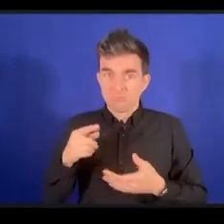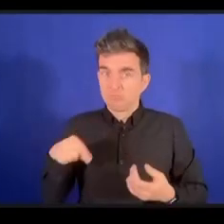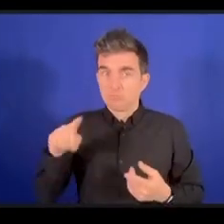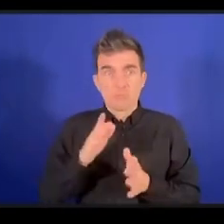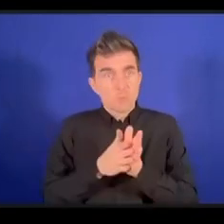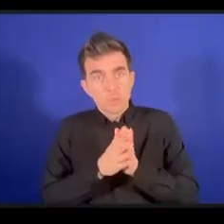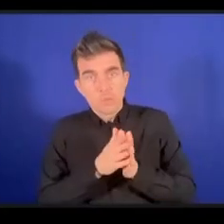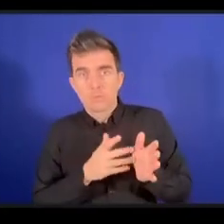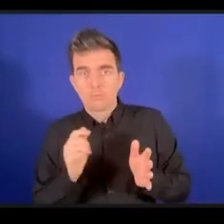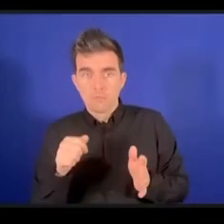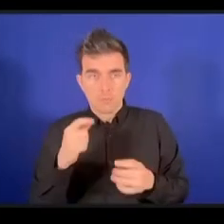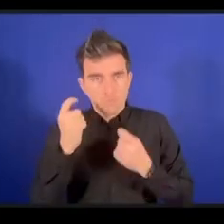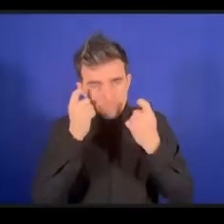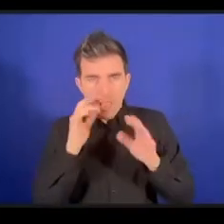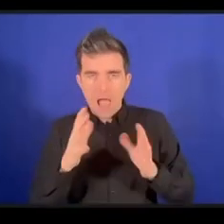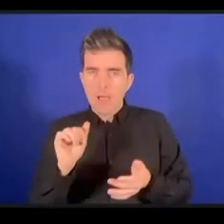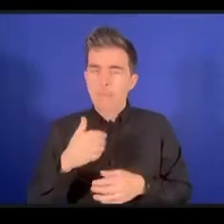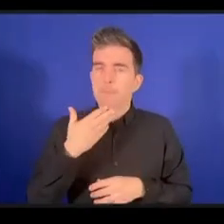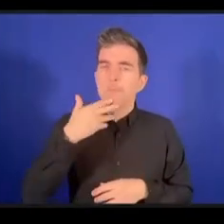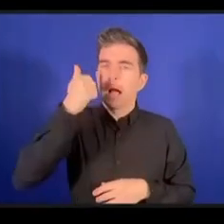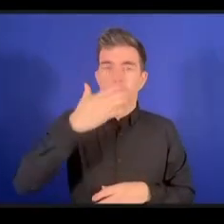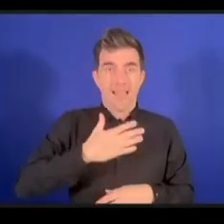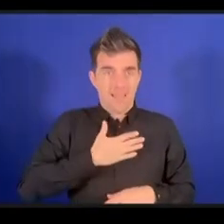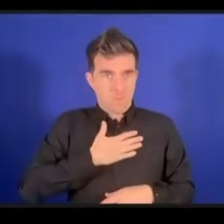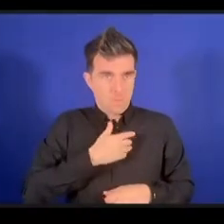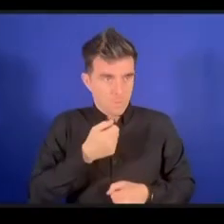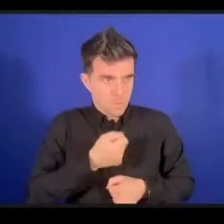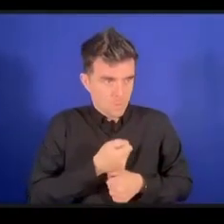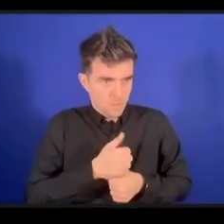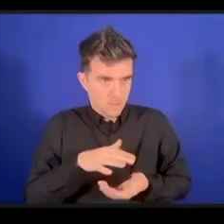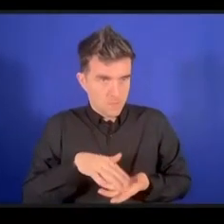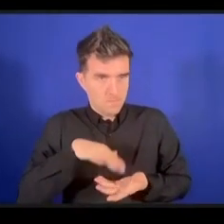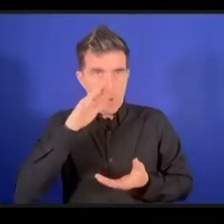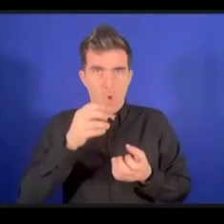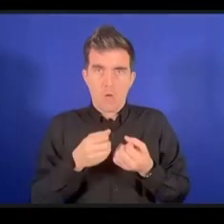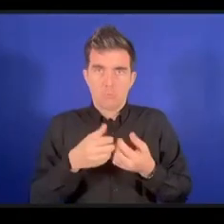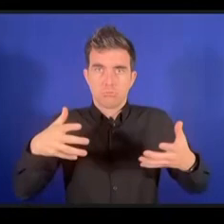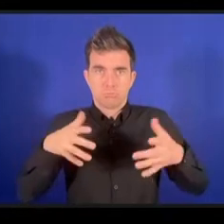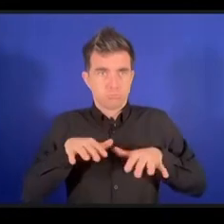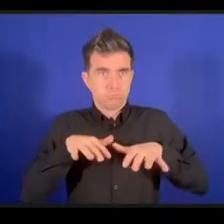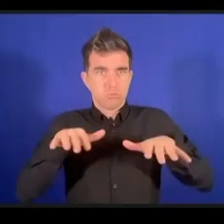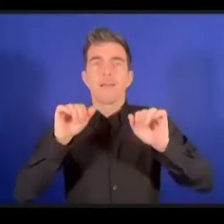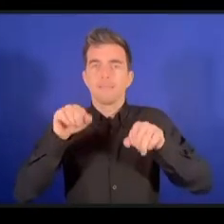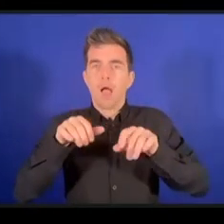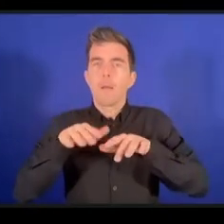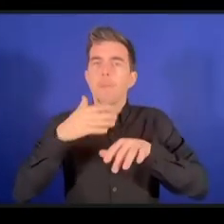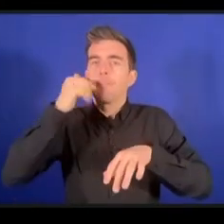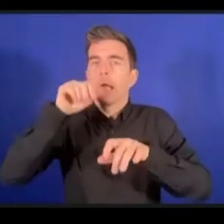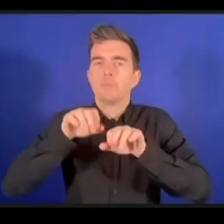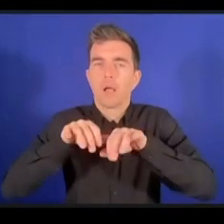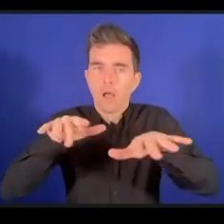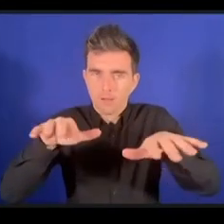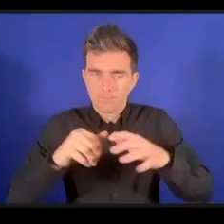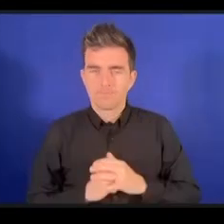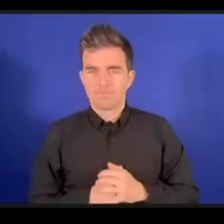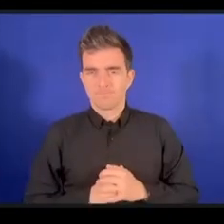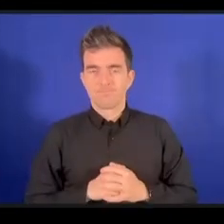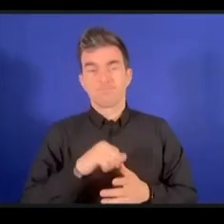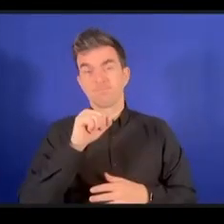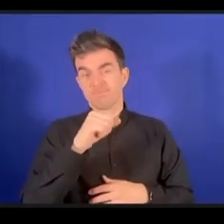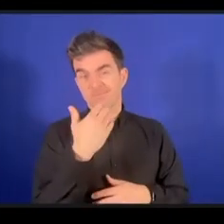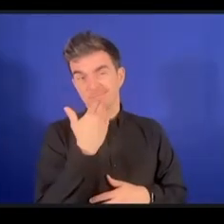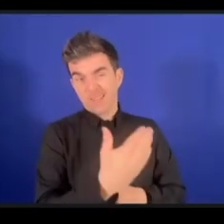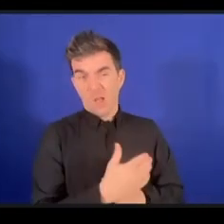Sí muchísimas gracias vin por este comentario de hecho esto es exactamente lo que yo estaba